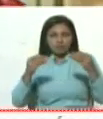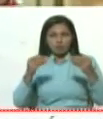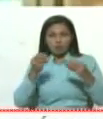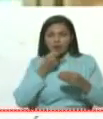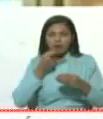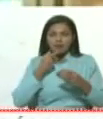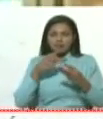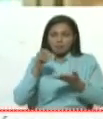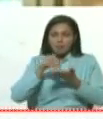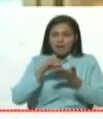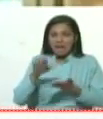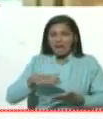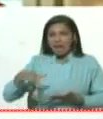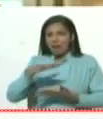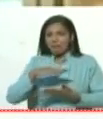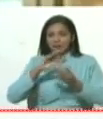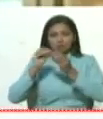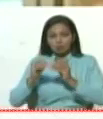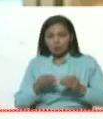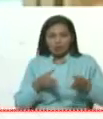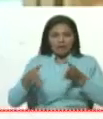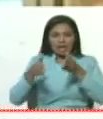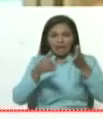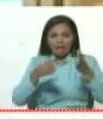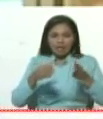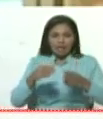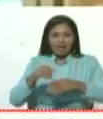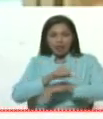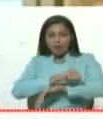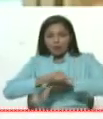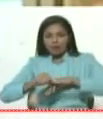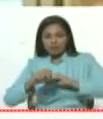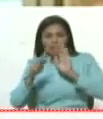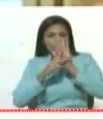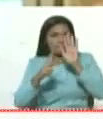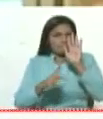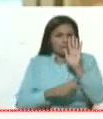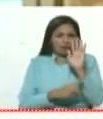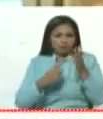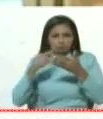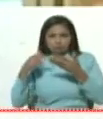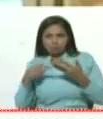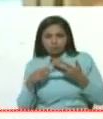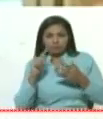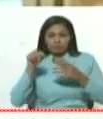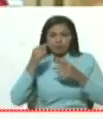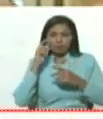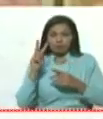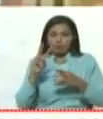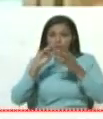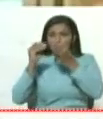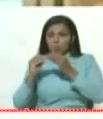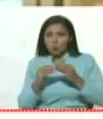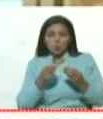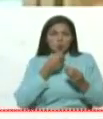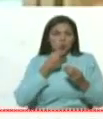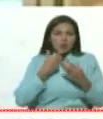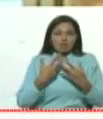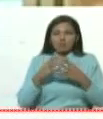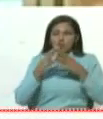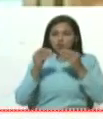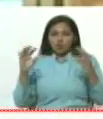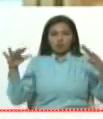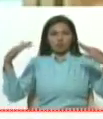bella una plaza, una calle, la avenida, el parque. Luego nos vemos rodeados de la belleza y